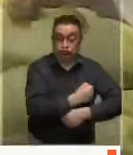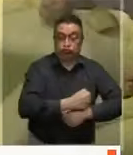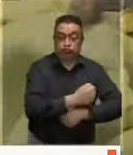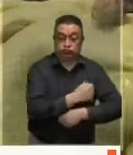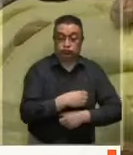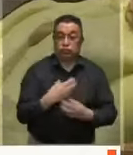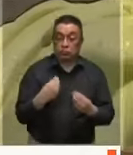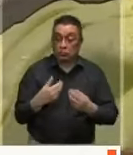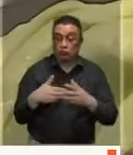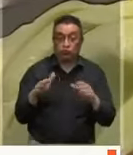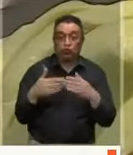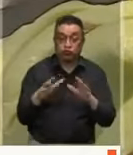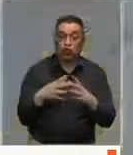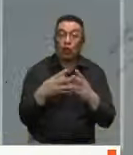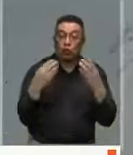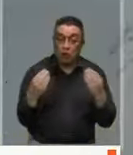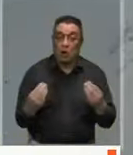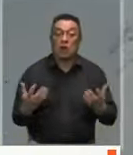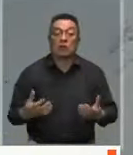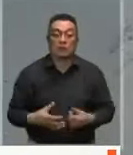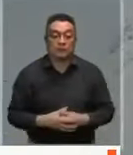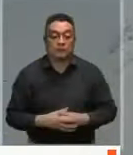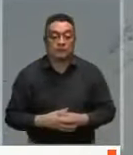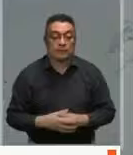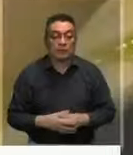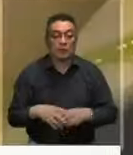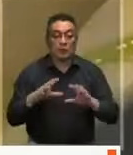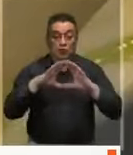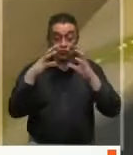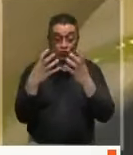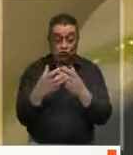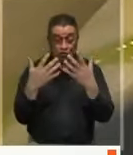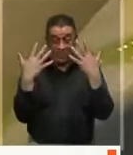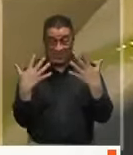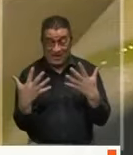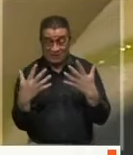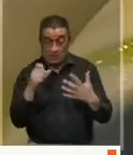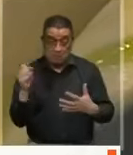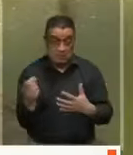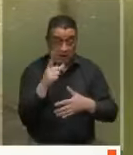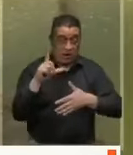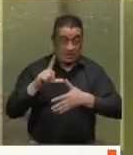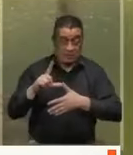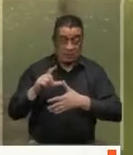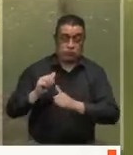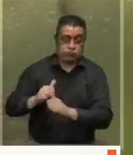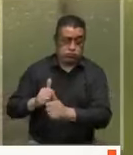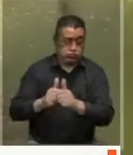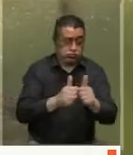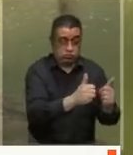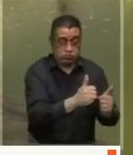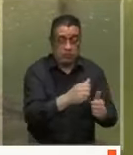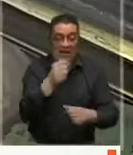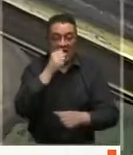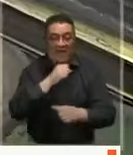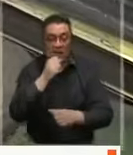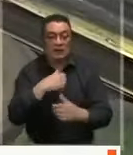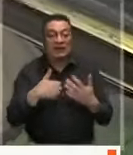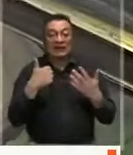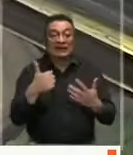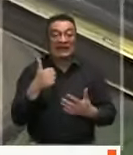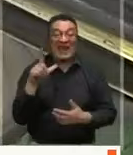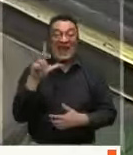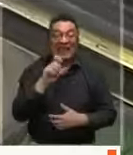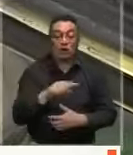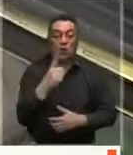bastante acogida con el público en el mundo primeros en Latinoamérica en el consumo de helados con más de 6 L